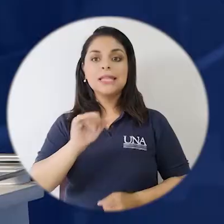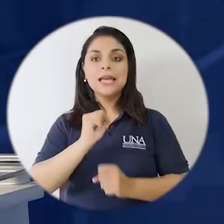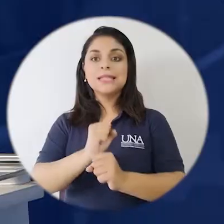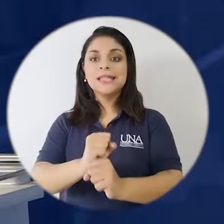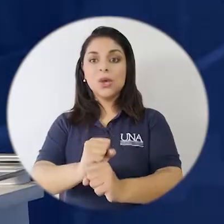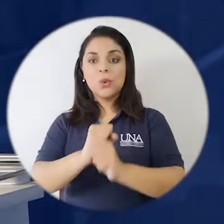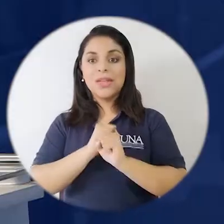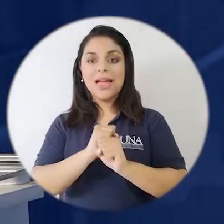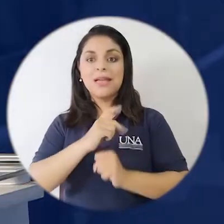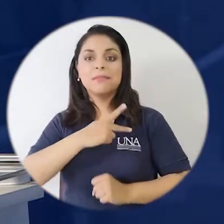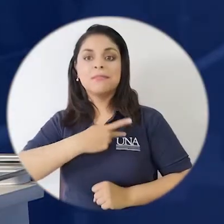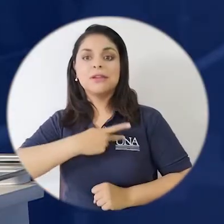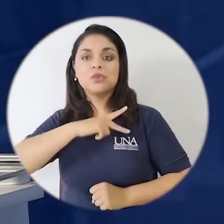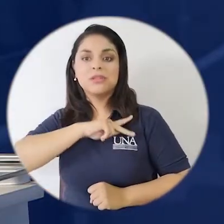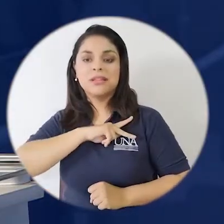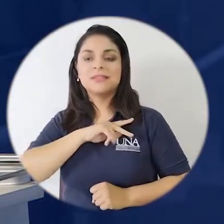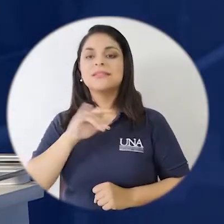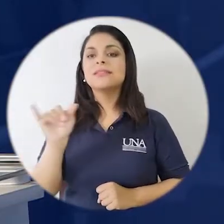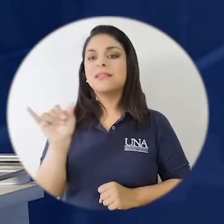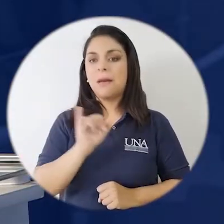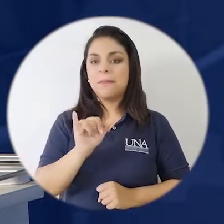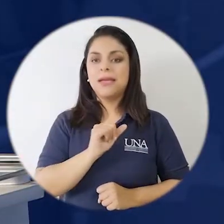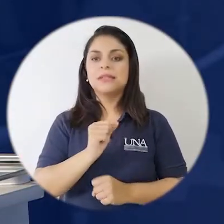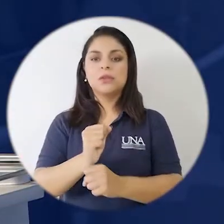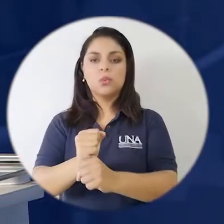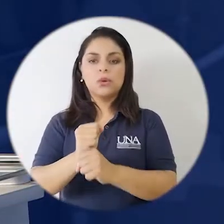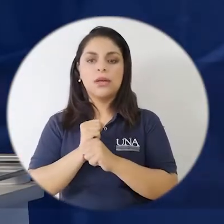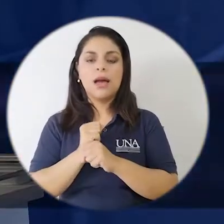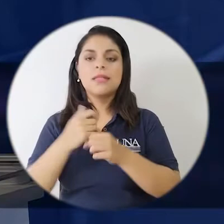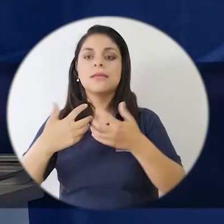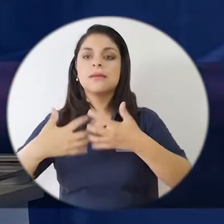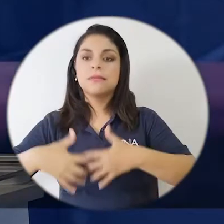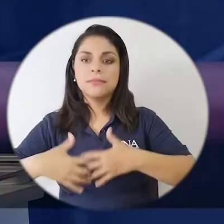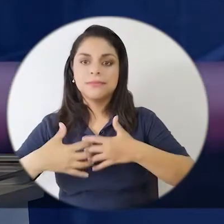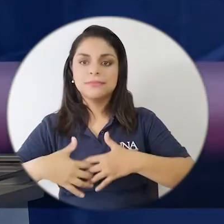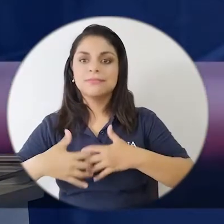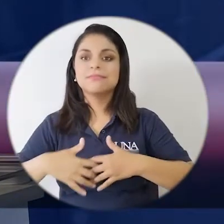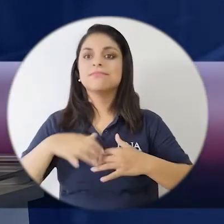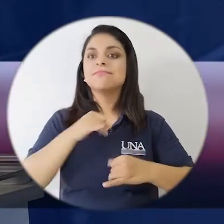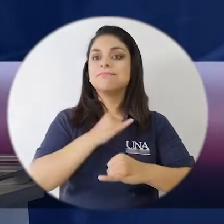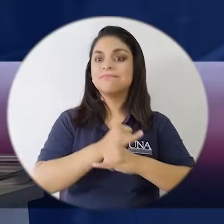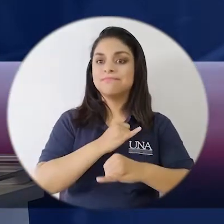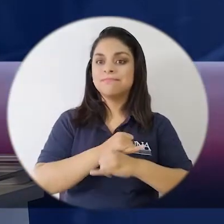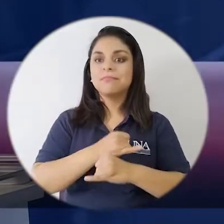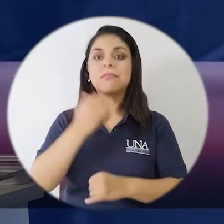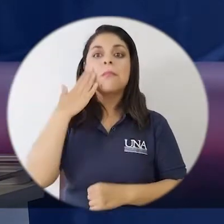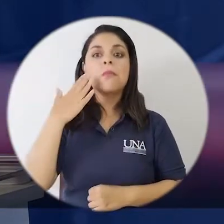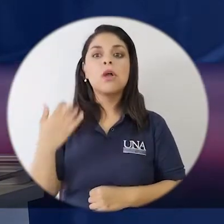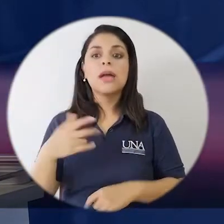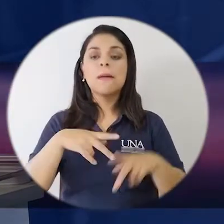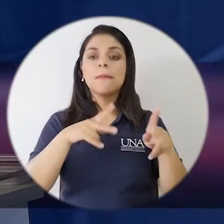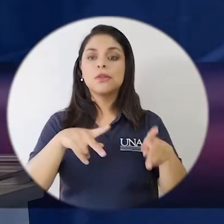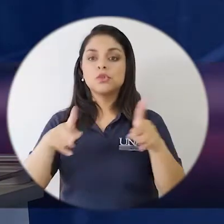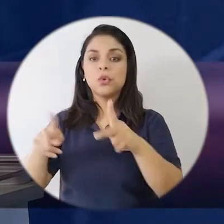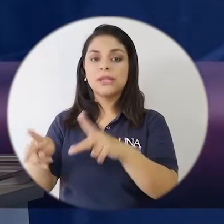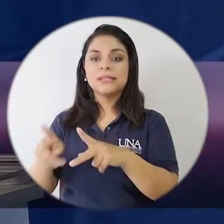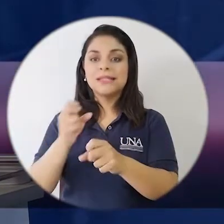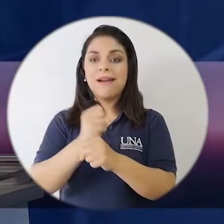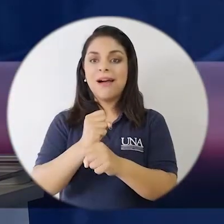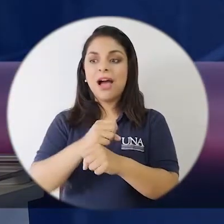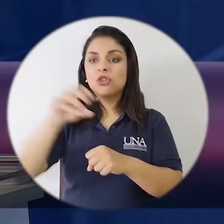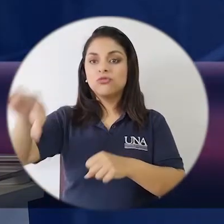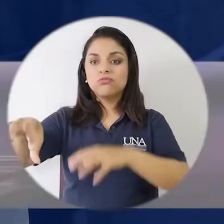seguridad personal también se traduce en la seguridad institucional o empresarial, ¿verdad? Porque tener gente trabajando en